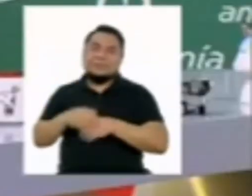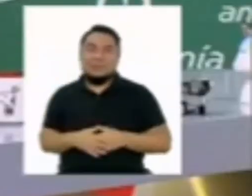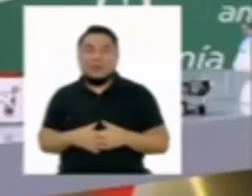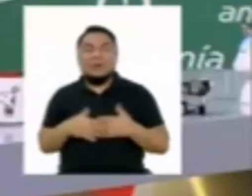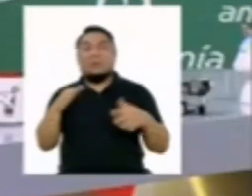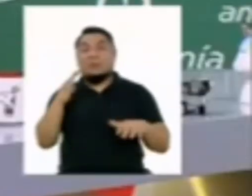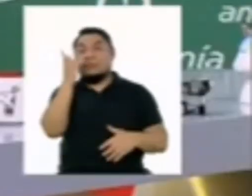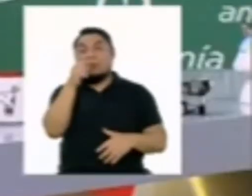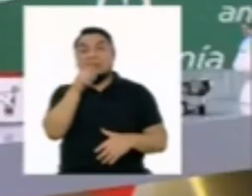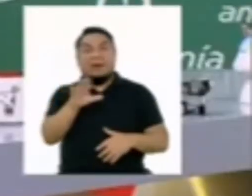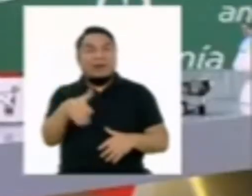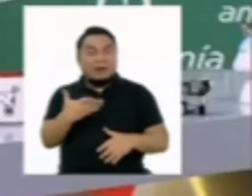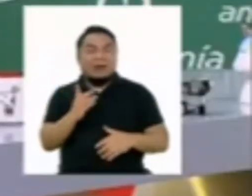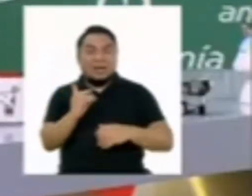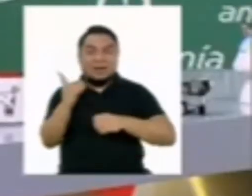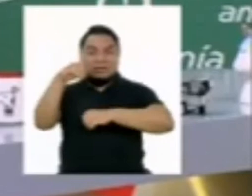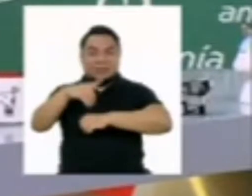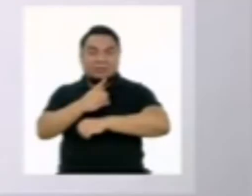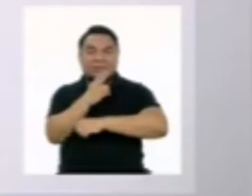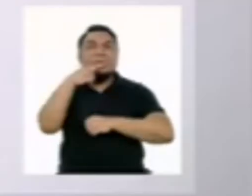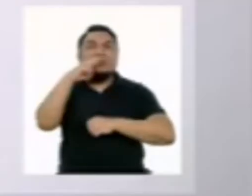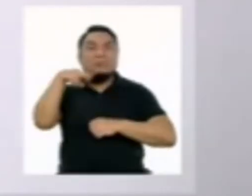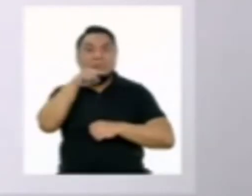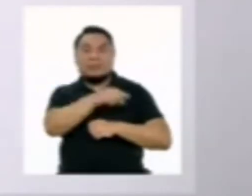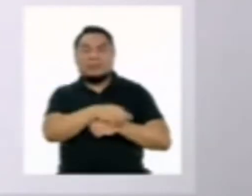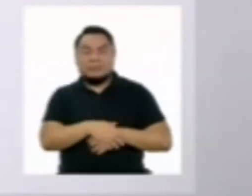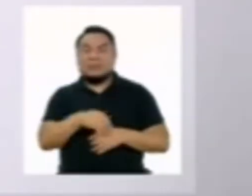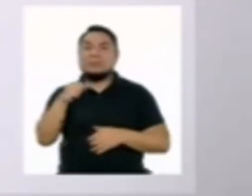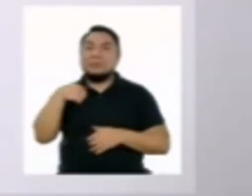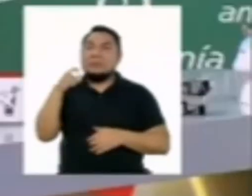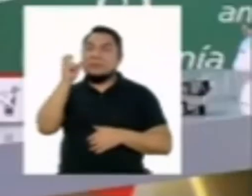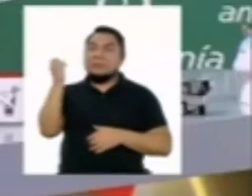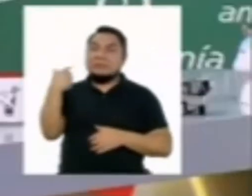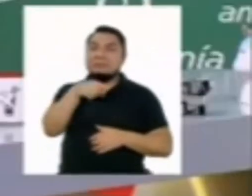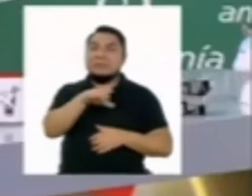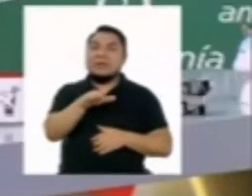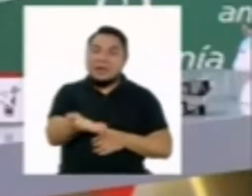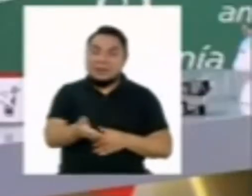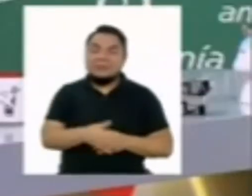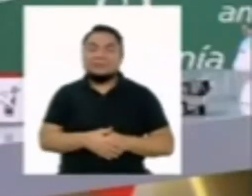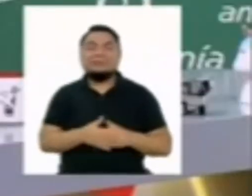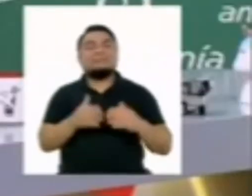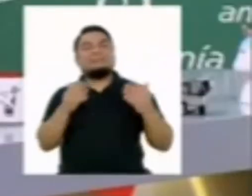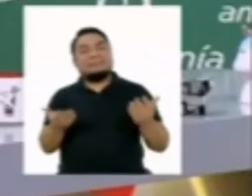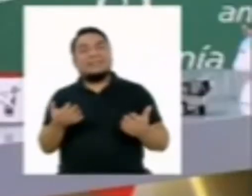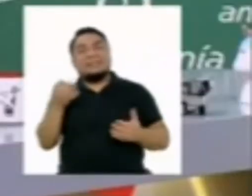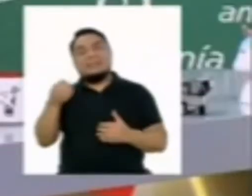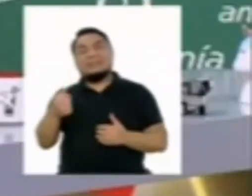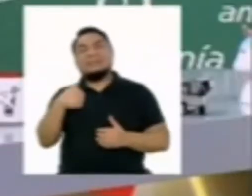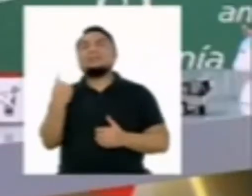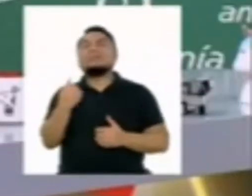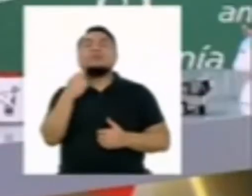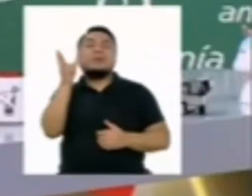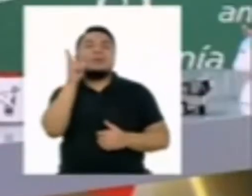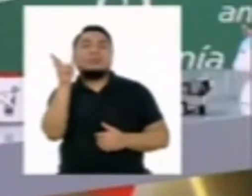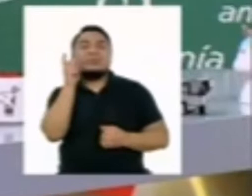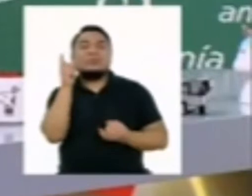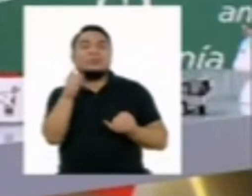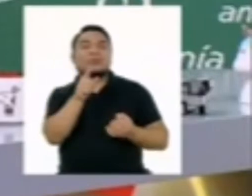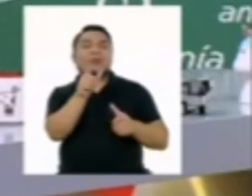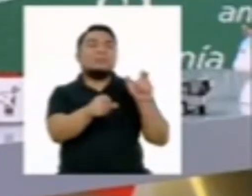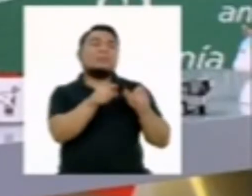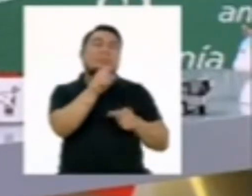lindo! Dicen que hay delfines rosados por ahí. Eso también he escuchado. La verdad, ahora yo solo escucho humanos